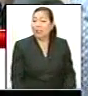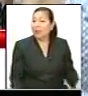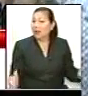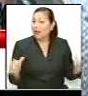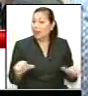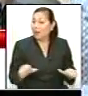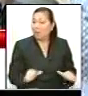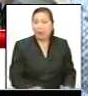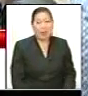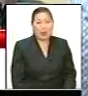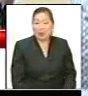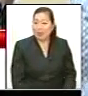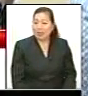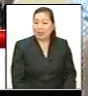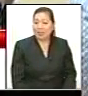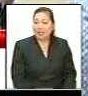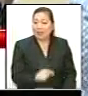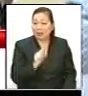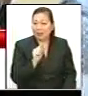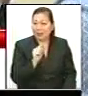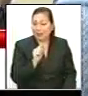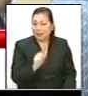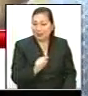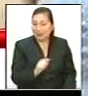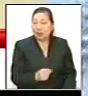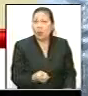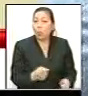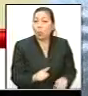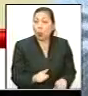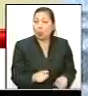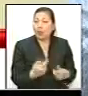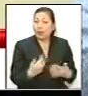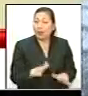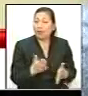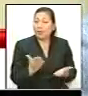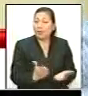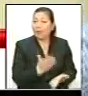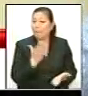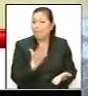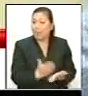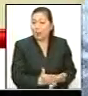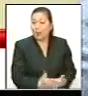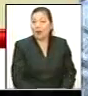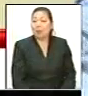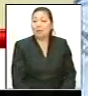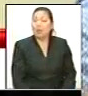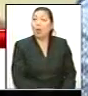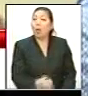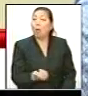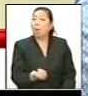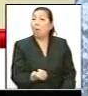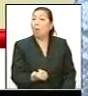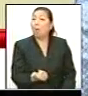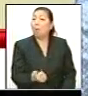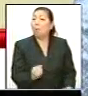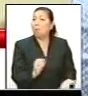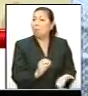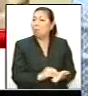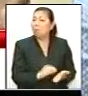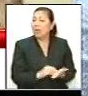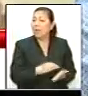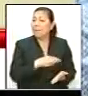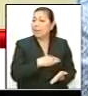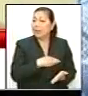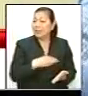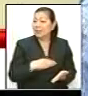señor ministro, a usted, cuando ya ocurre este problema, a usted y a otros funcionarios más del